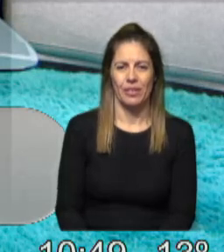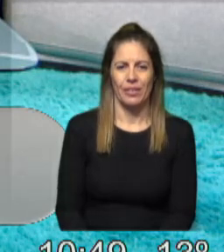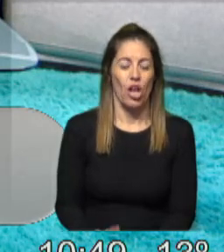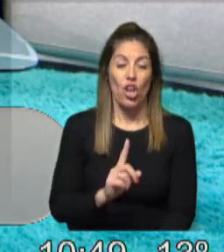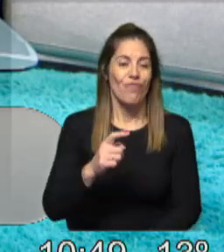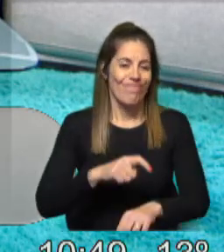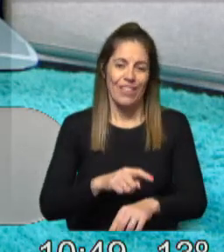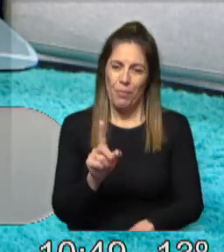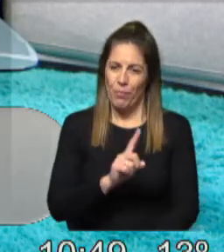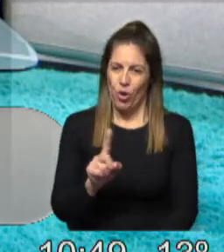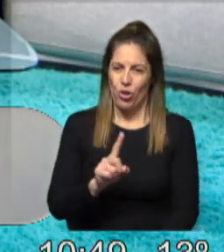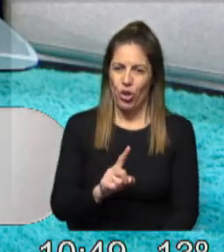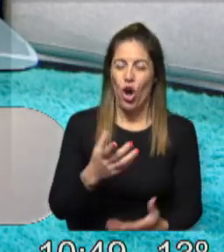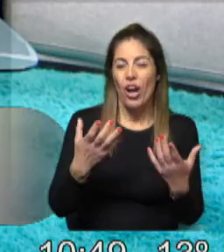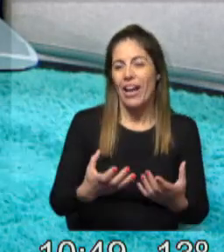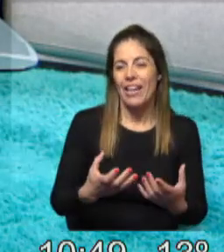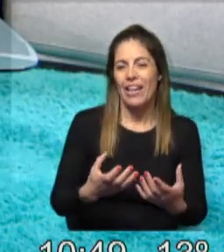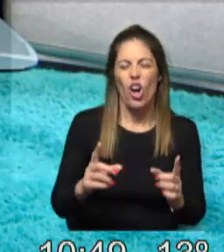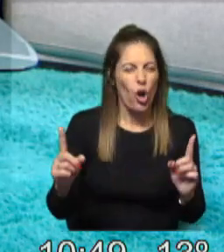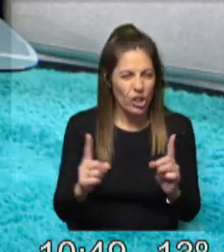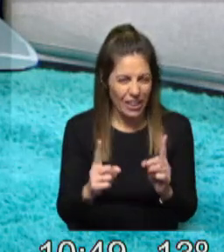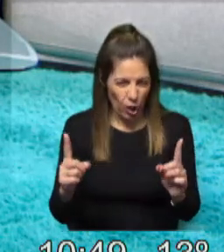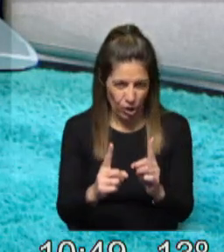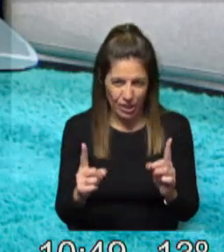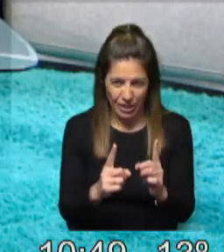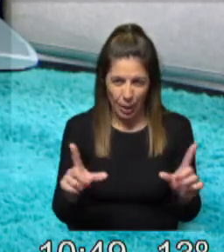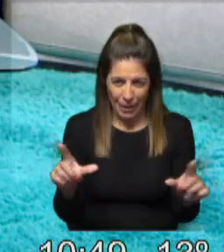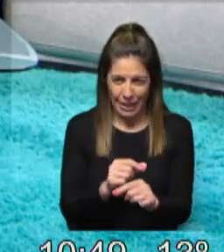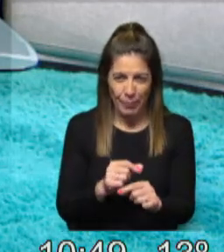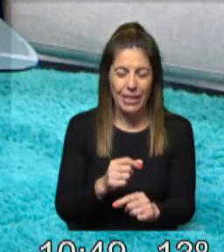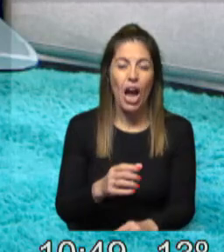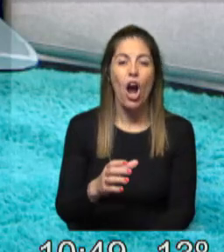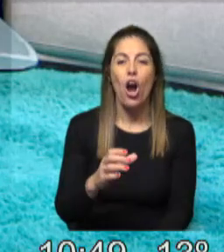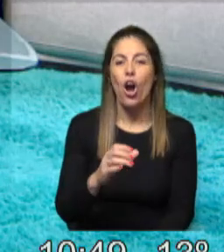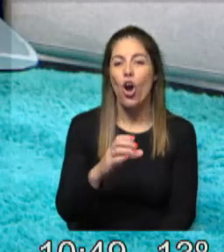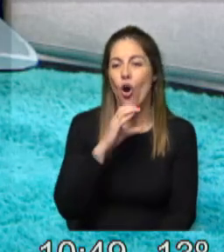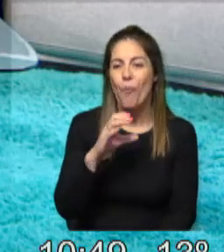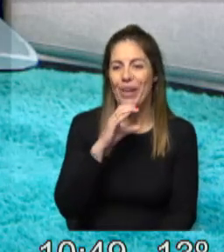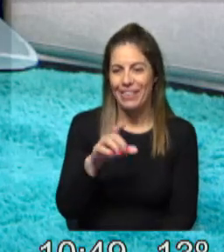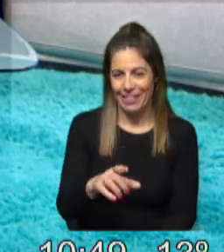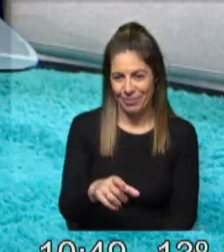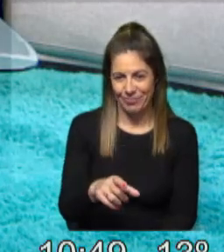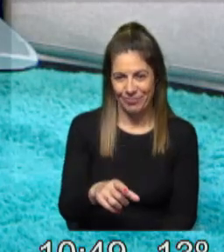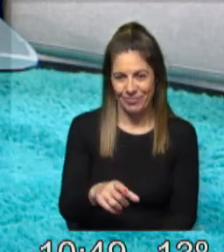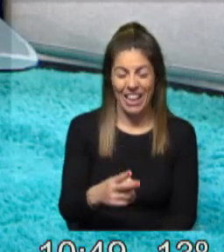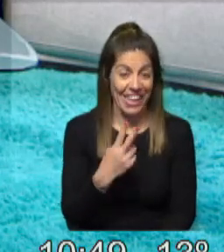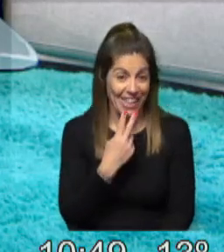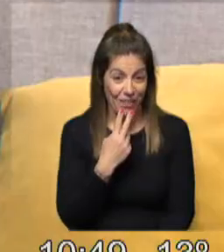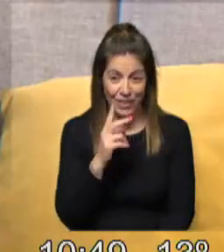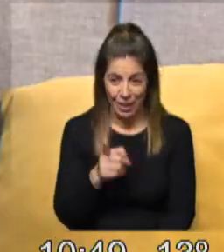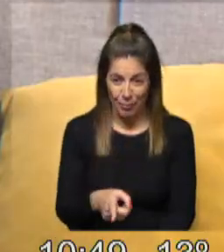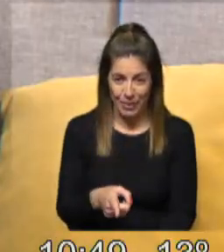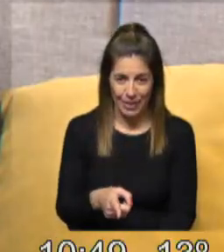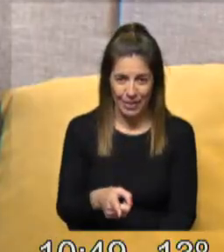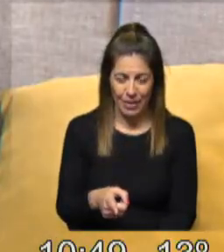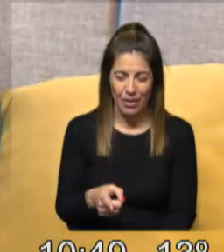nos da tiempo. Bueno, ok. O querés así tirar una cosa. Cortita para terminar con una comedia. Sí. También Netflix. Porque